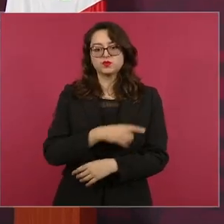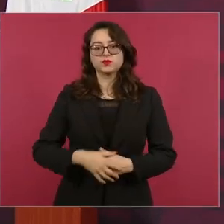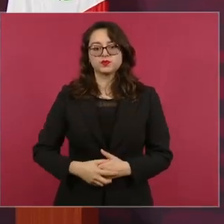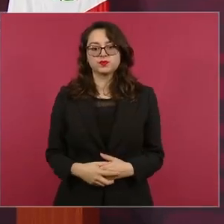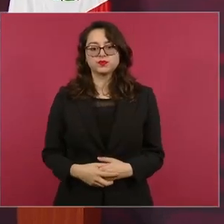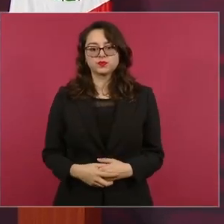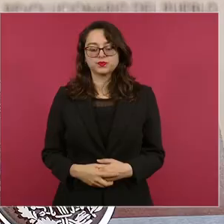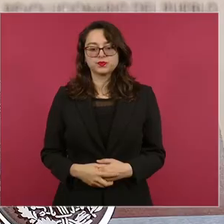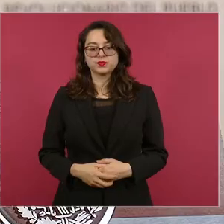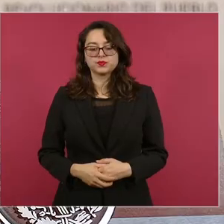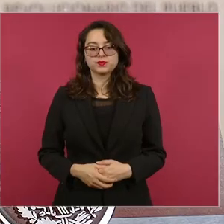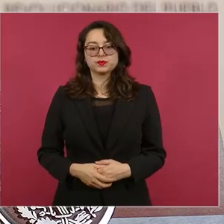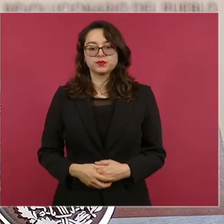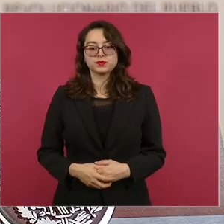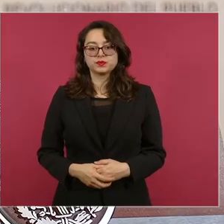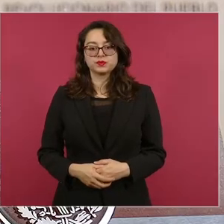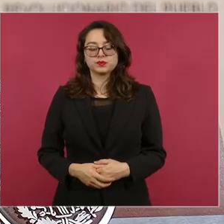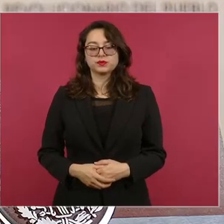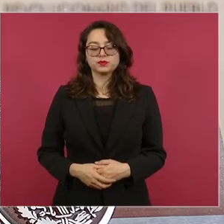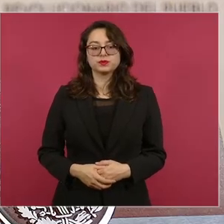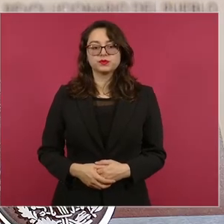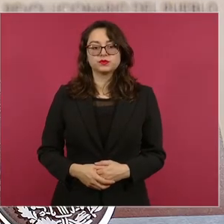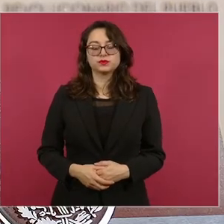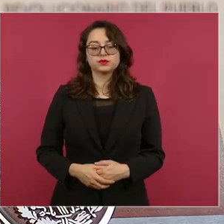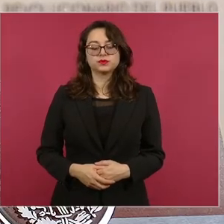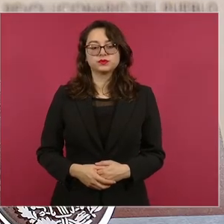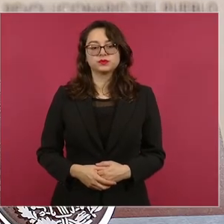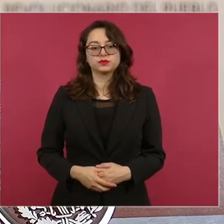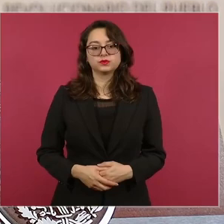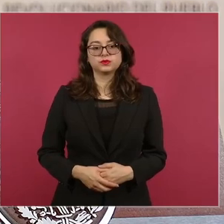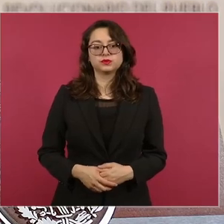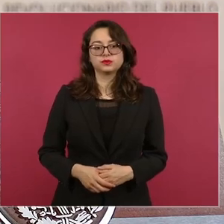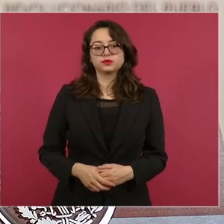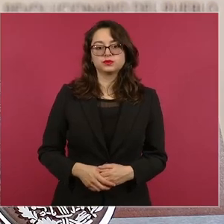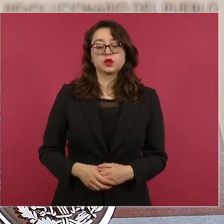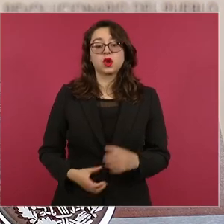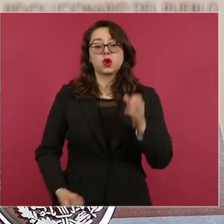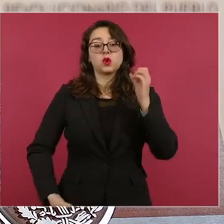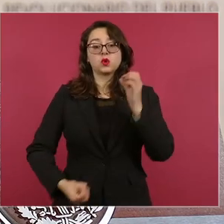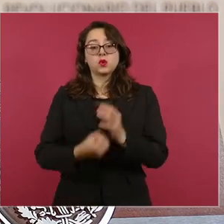que llevamos en el programa de